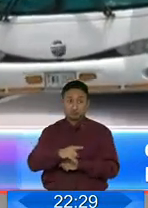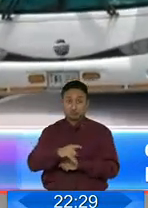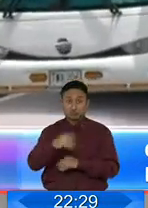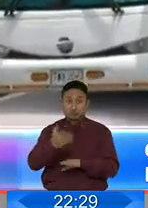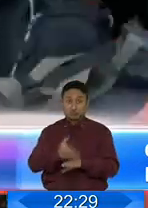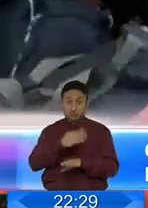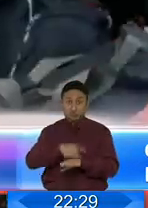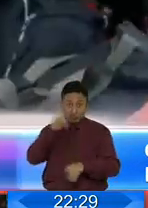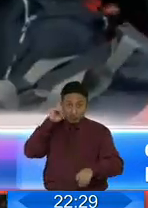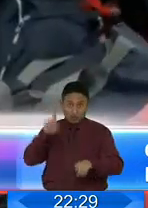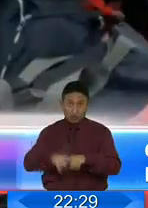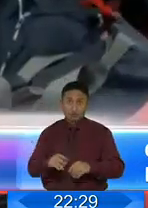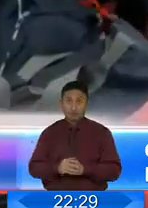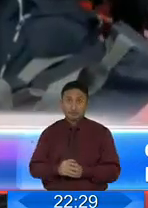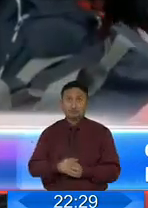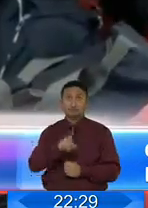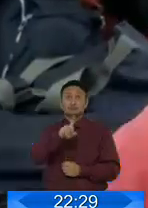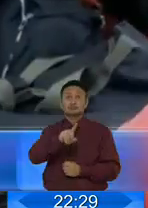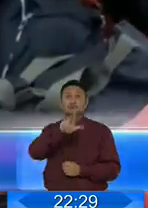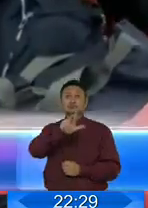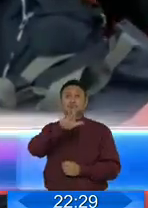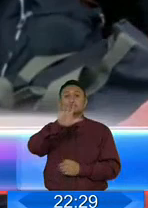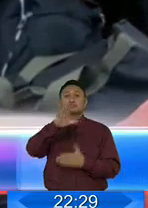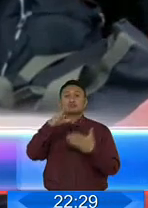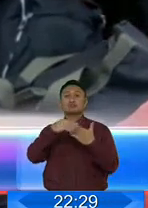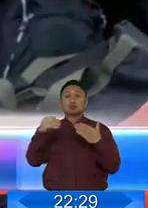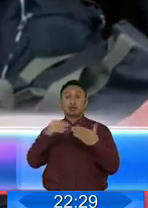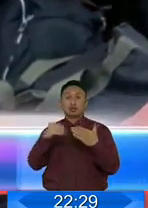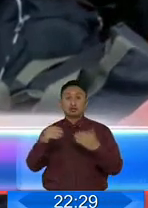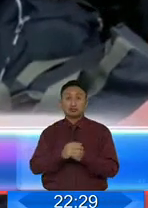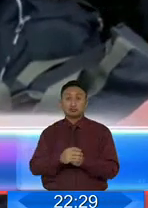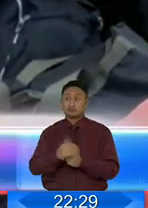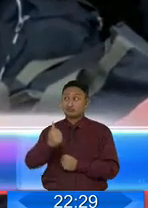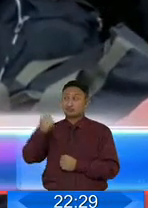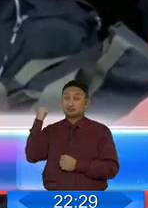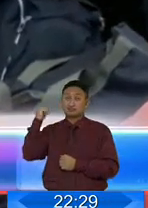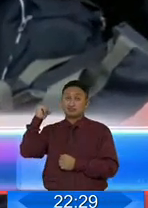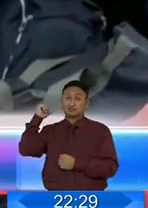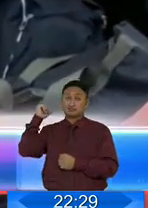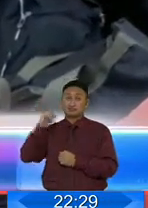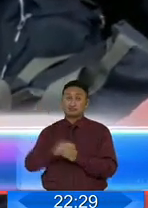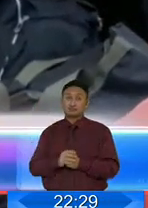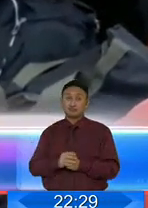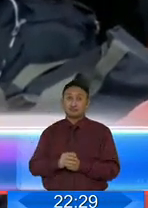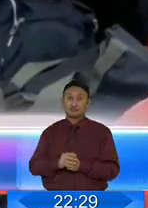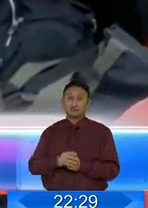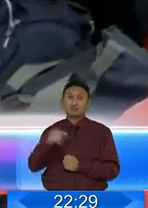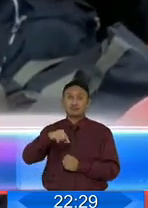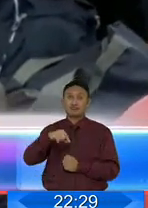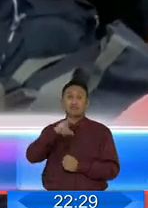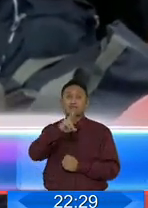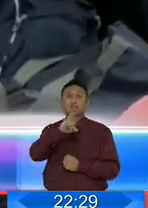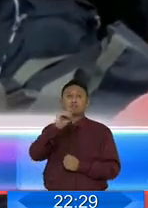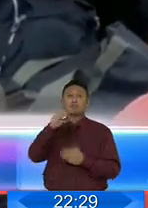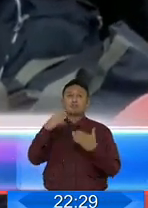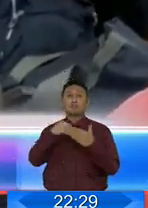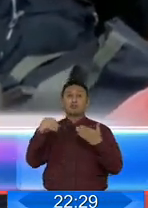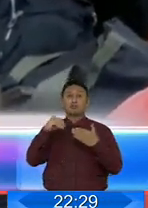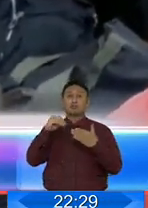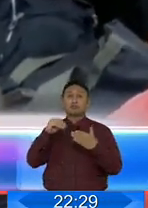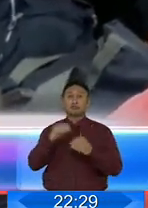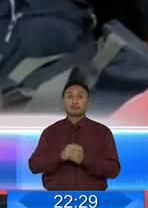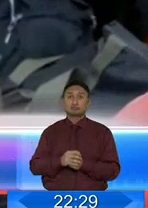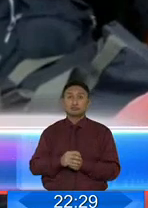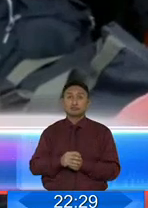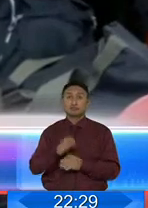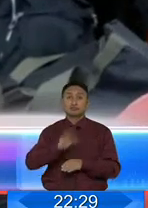lo establecido. Yo pagué $135 desde allá y pagué un sobrepeso de $20